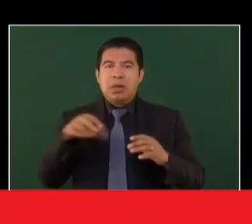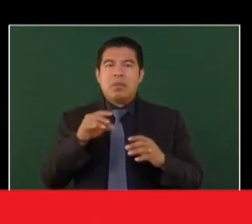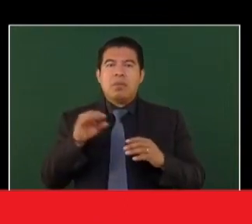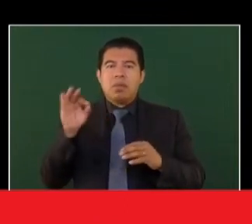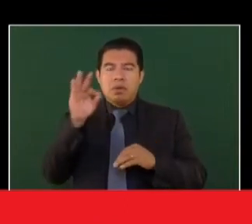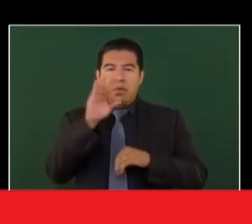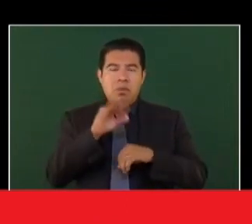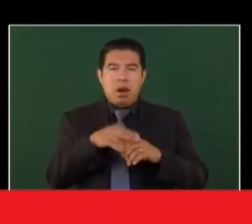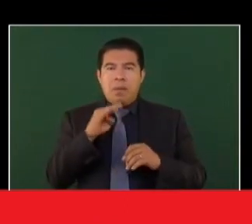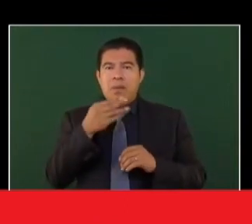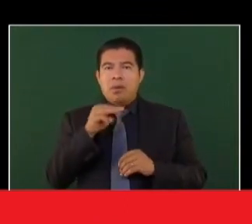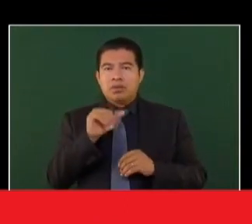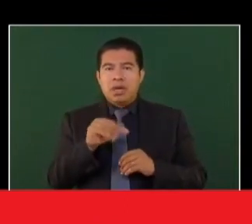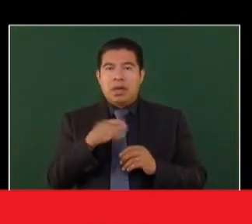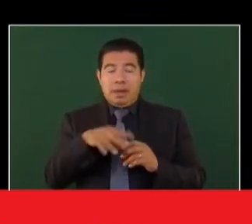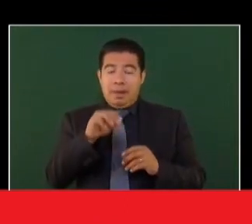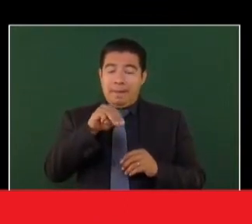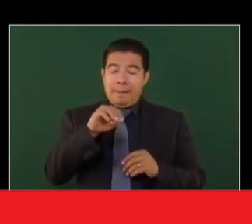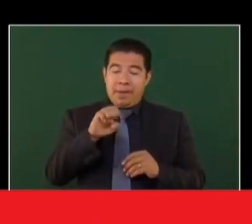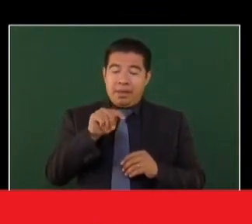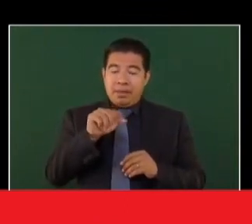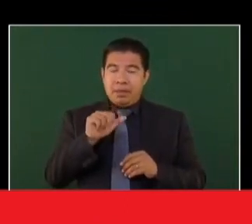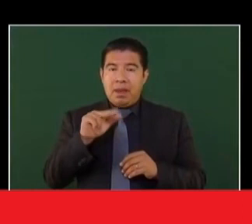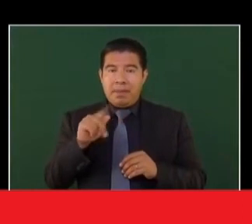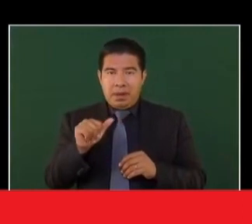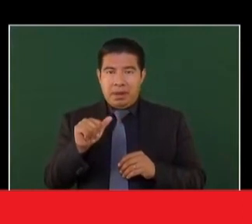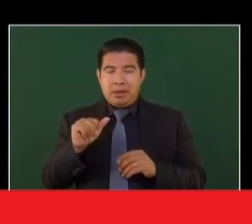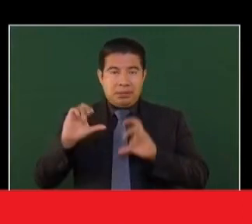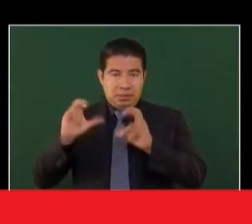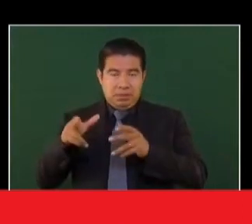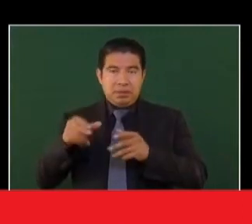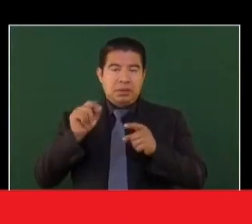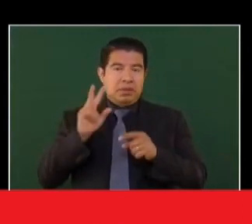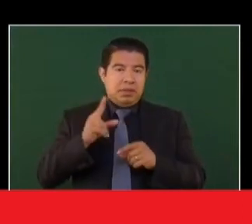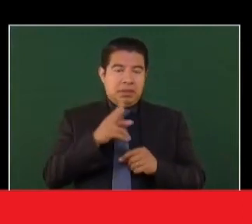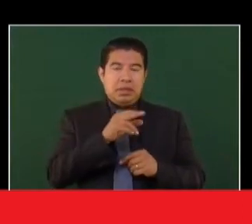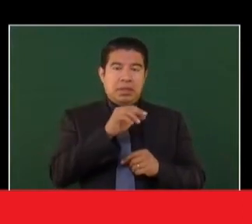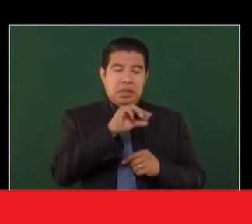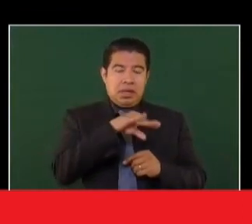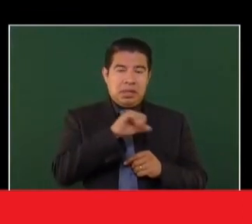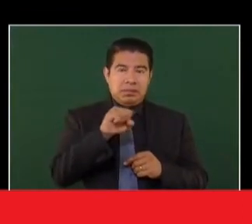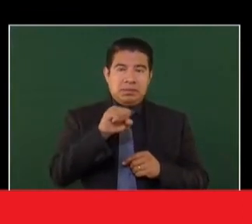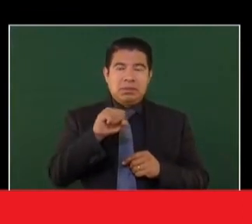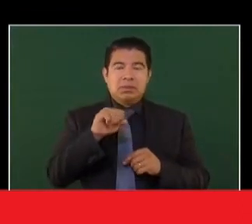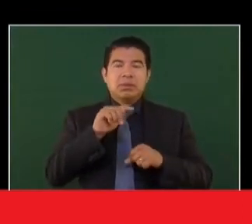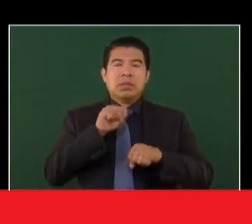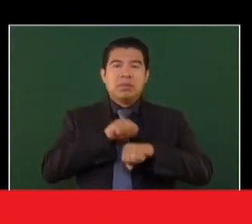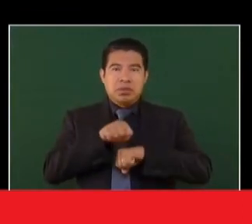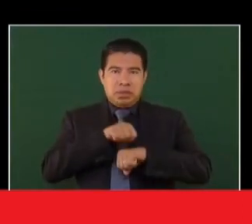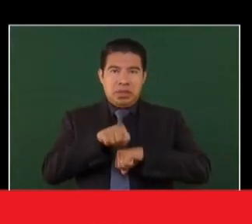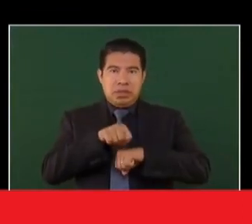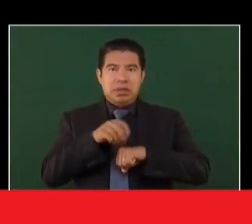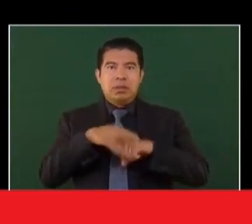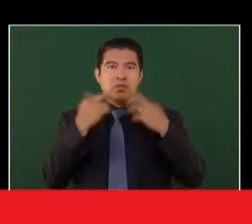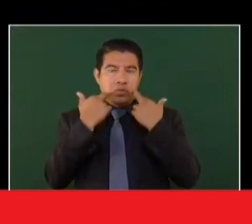informar al pueblo de México en la conferencia mañanera. Pero a la entrada del